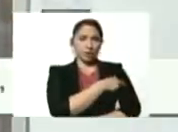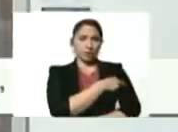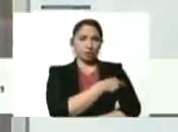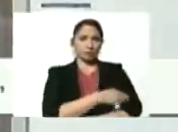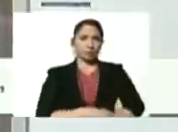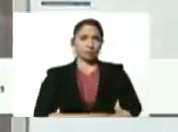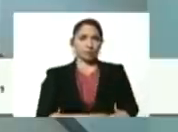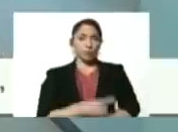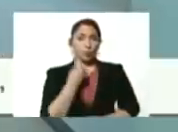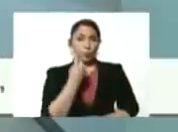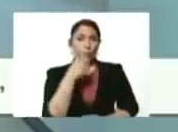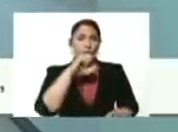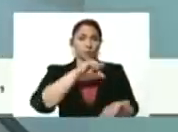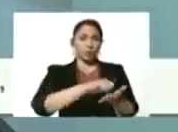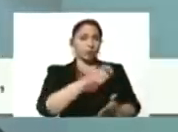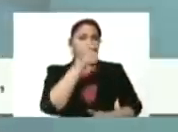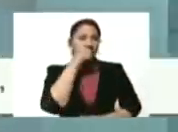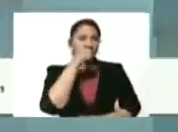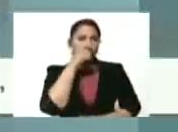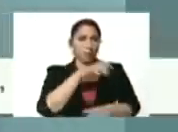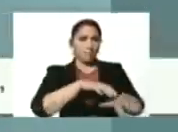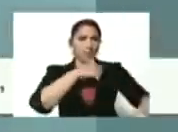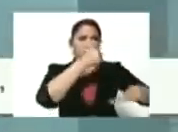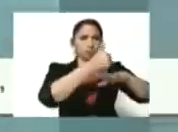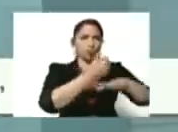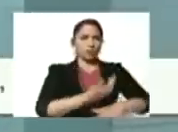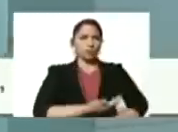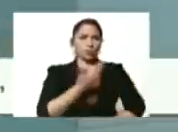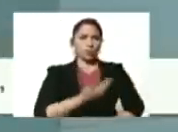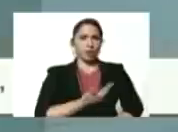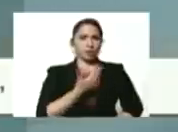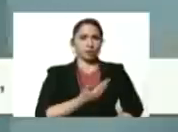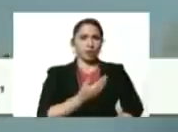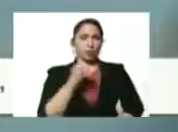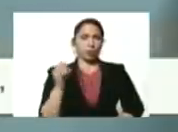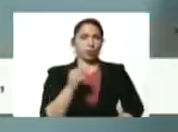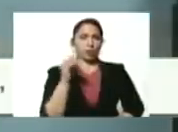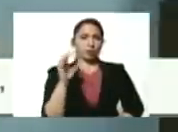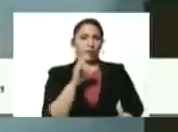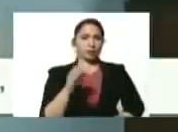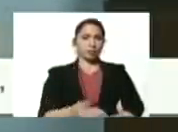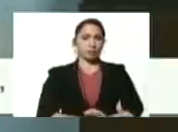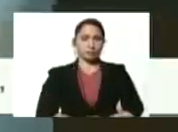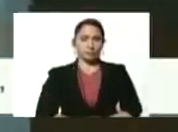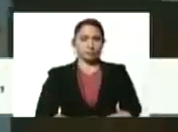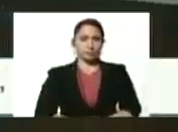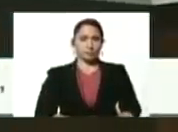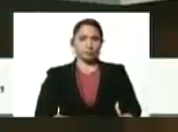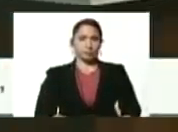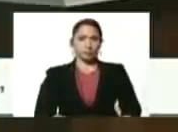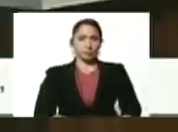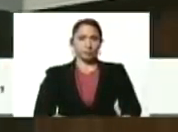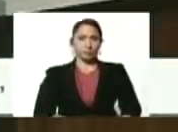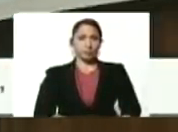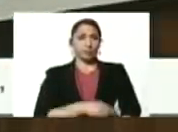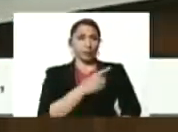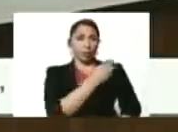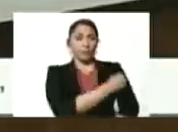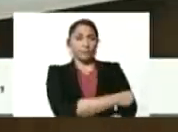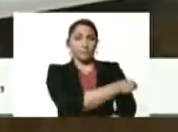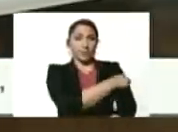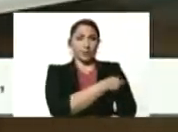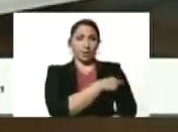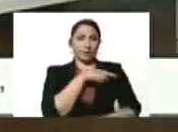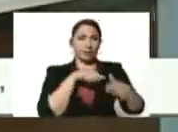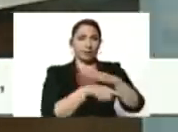es uno de los centros centinelas de mayor importancia del oeste de la ciudad capital, Caracas. Este hospital en su